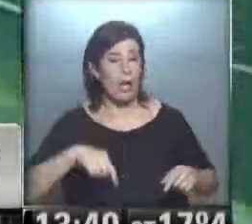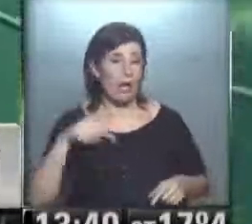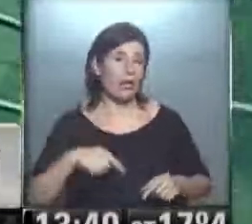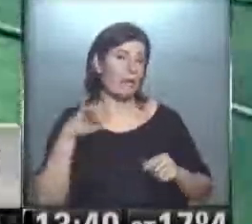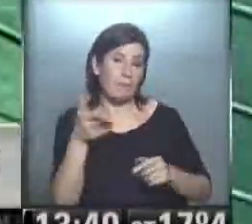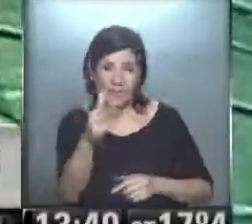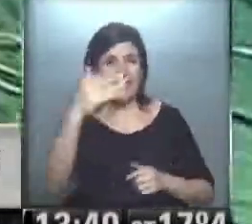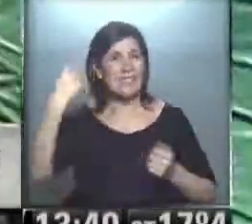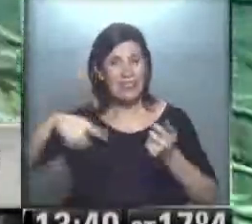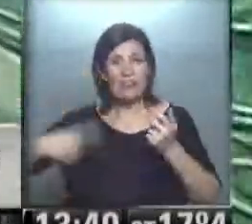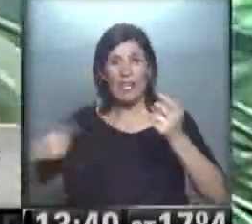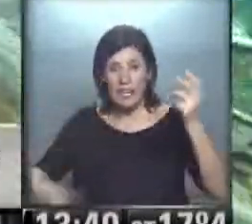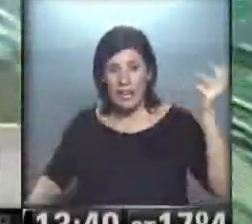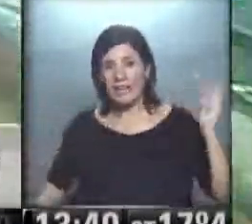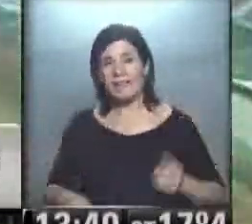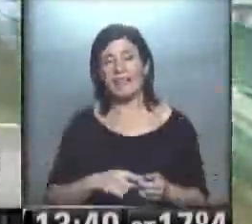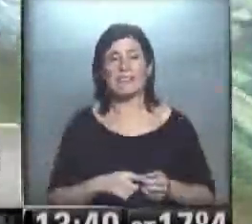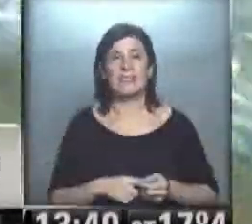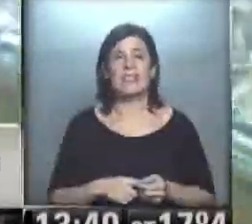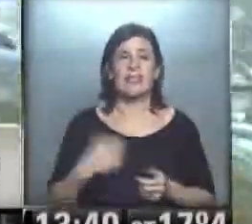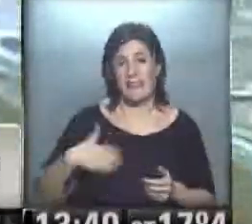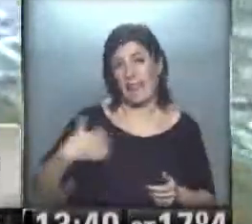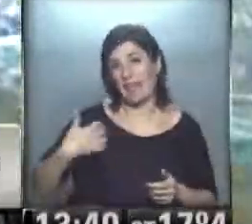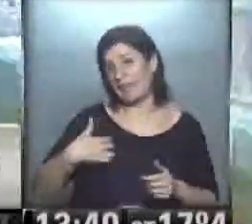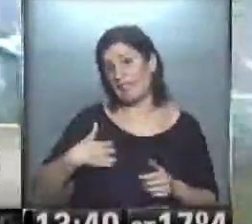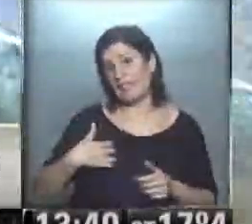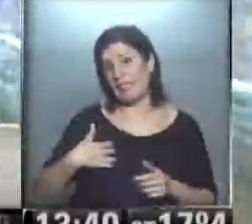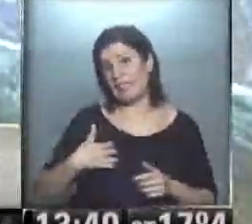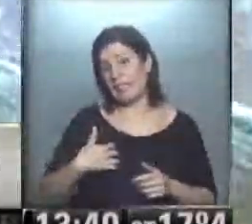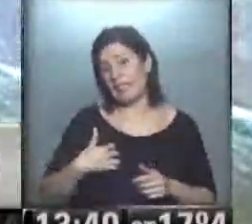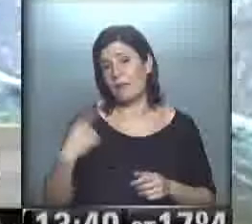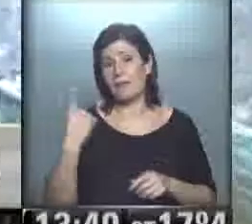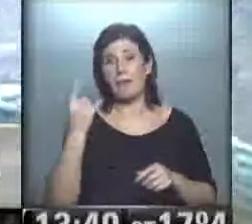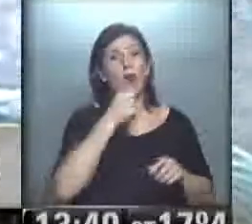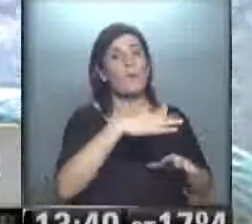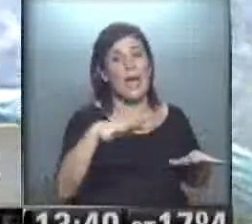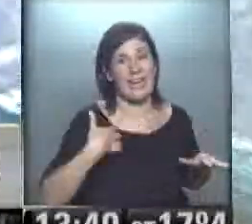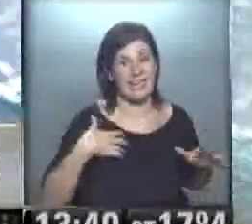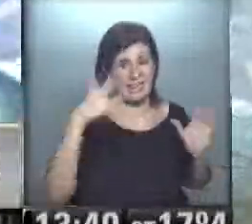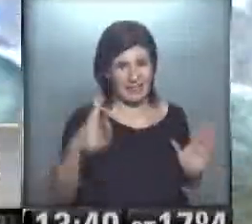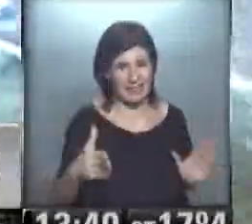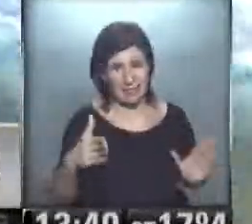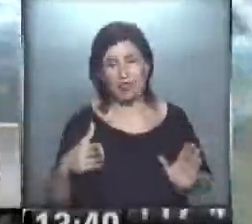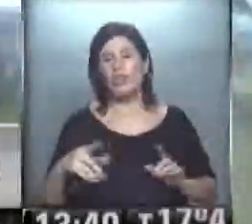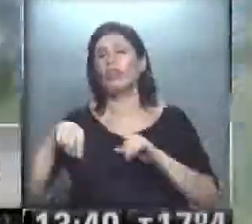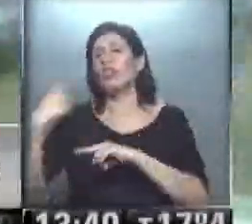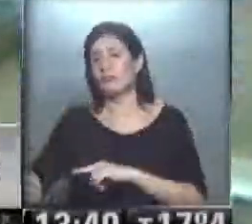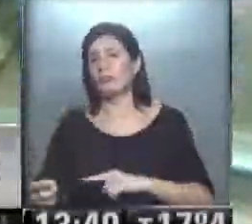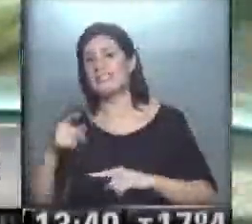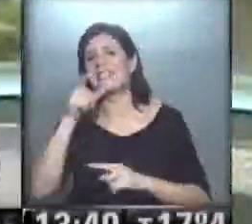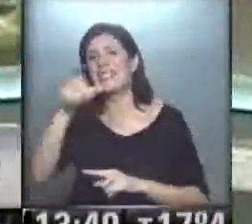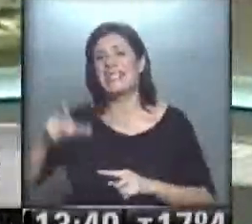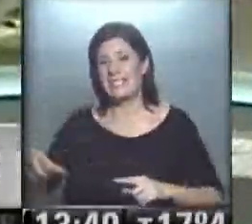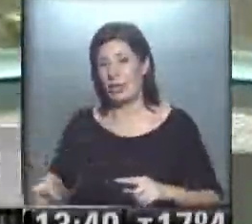muchas especies, también de la República Argentina, como la primera parte que estuvo mar argentino. Donde nos encontramos ahora son especies del